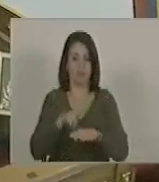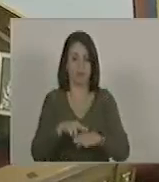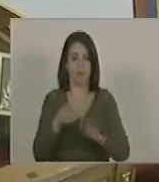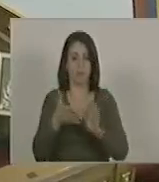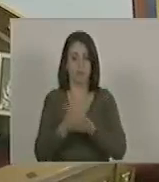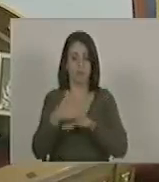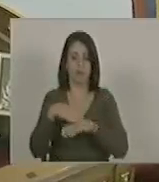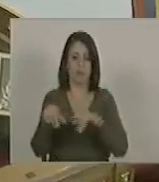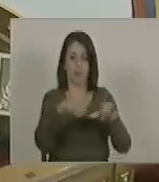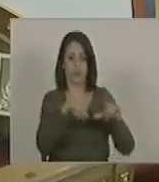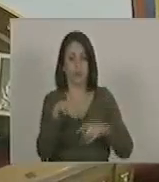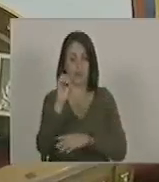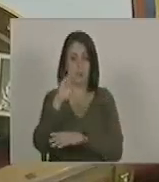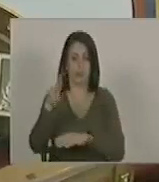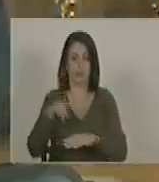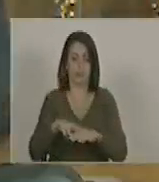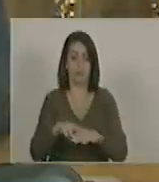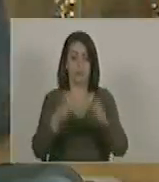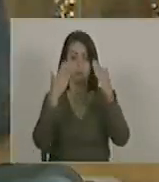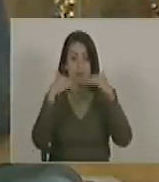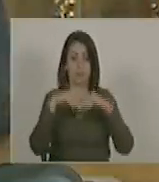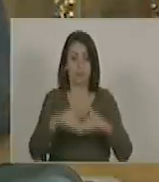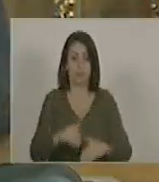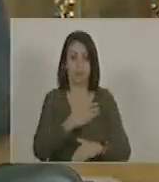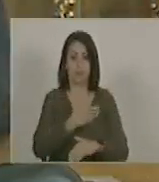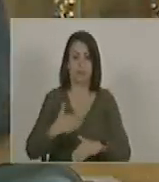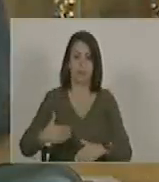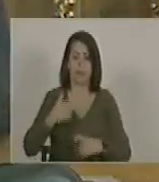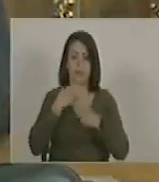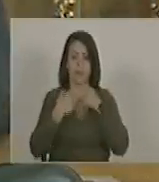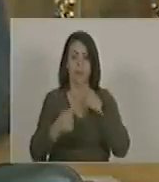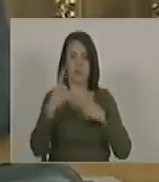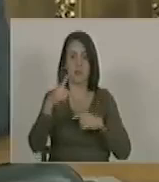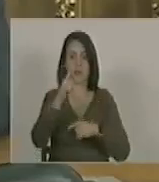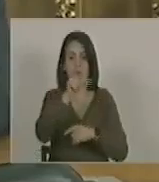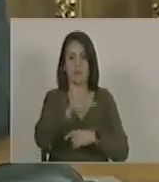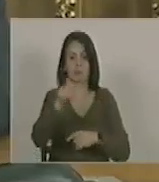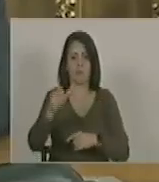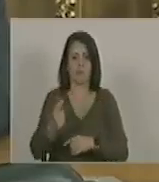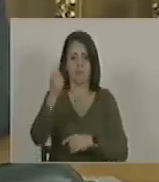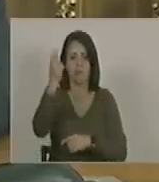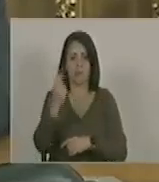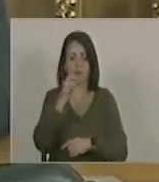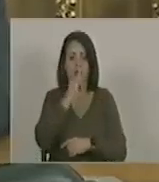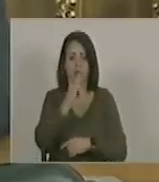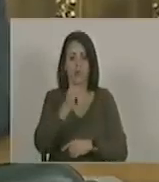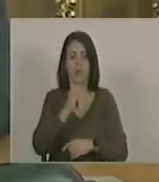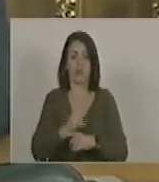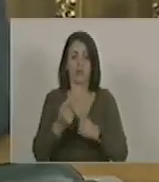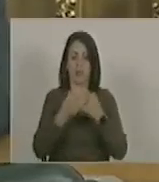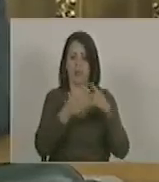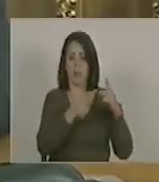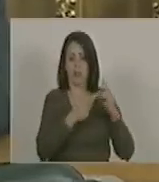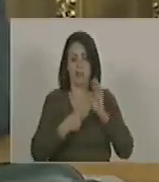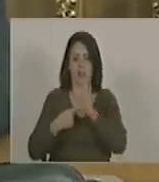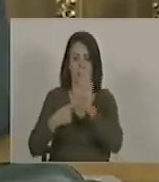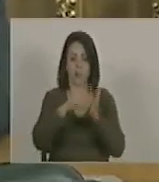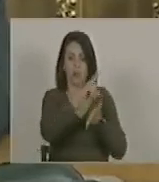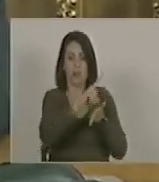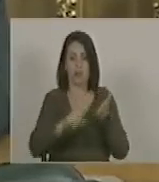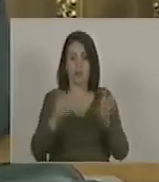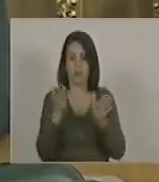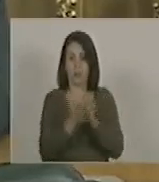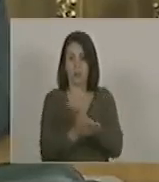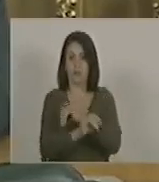Legislativo, sede de la Asamblea Nacional. Seguidamente, el presidente otorgó el derecho de palabra para puntos de información a los diputados indicados en lista